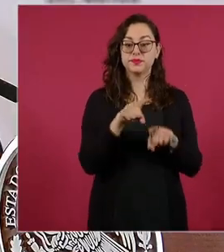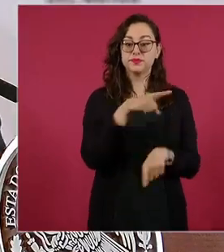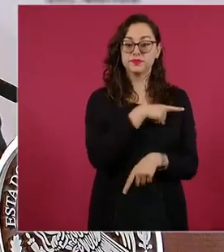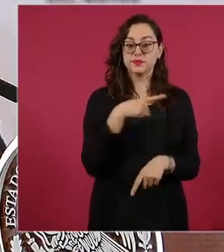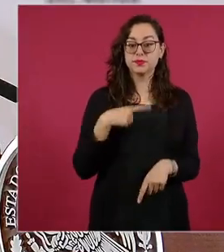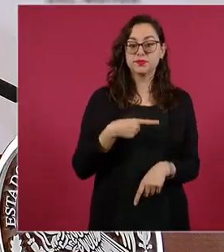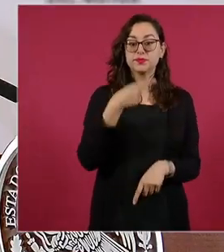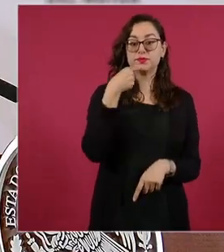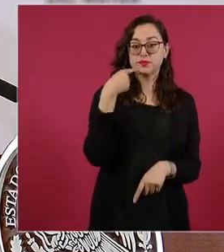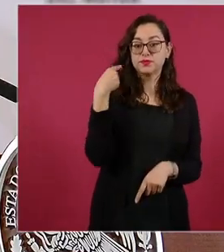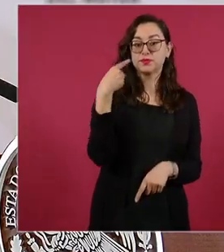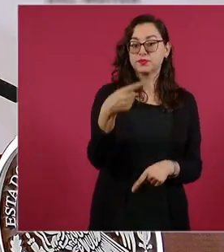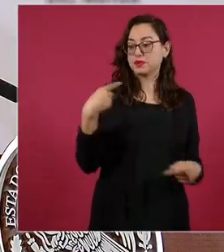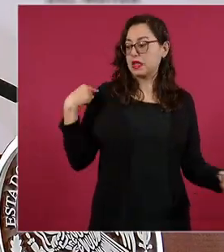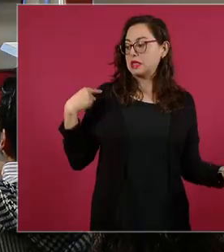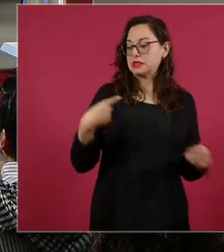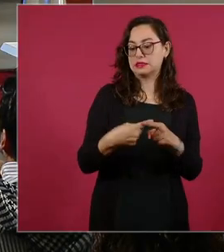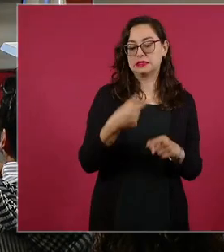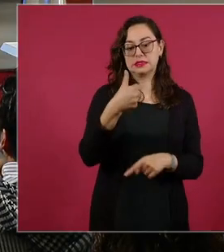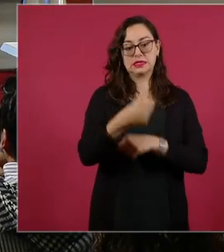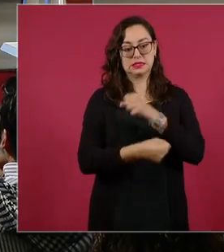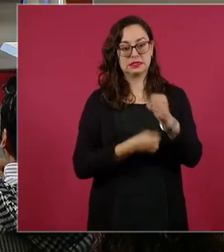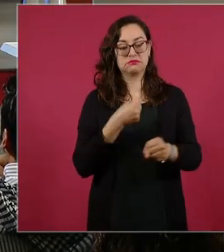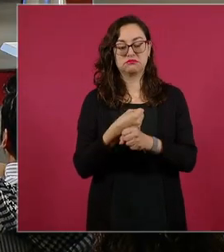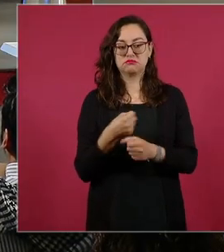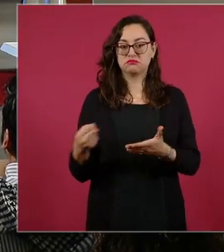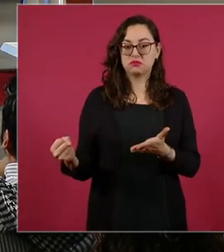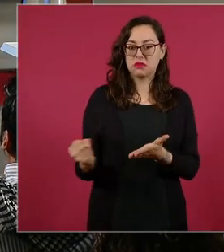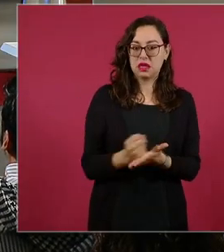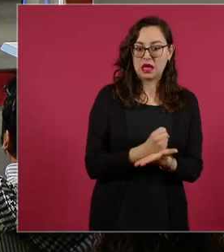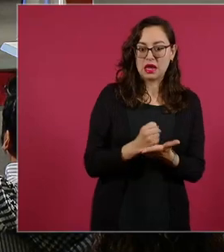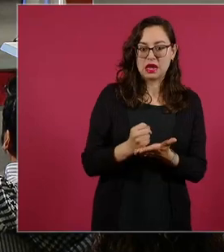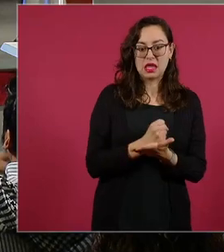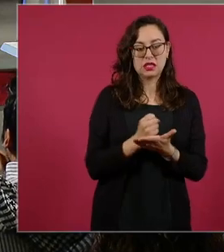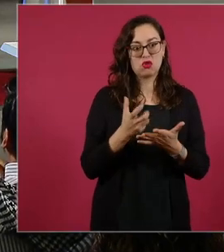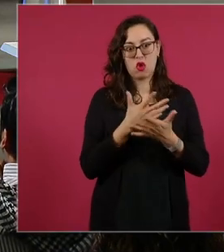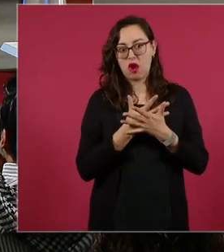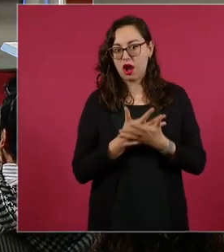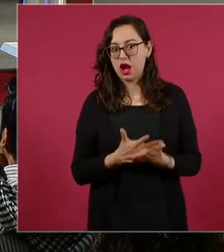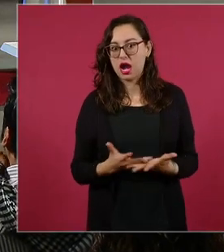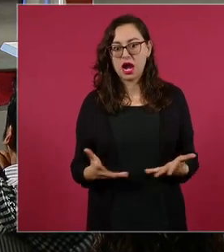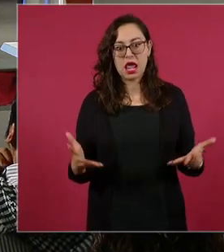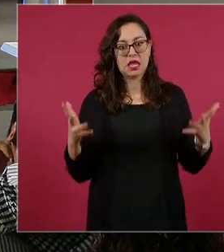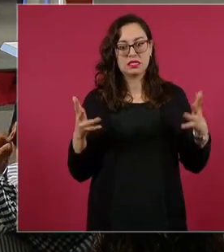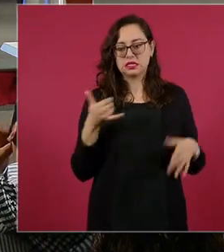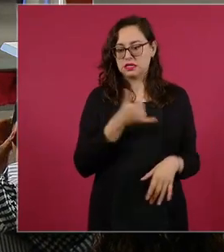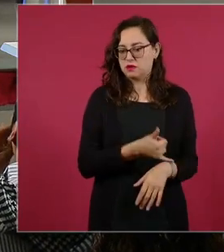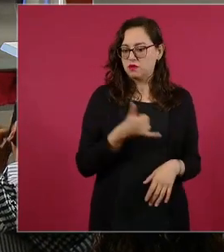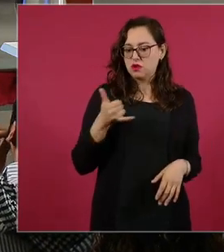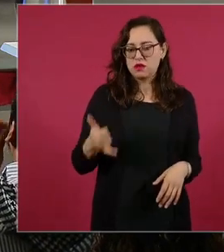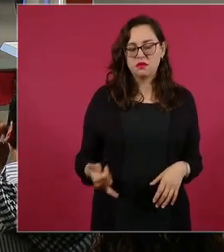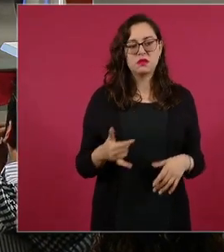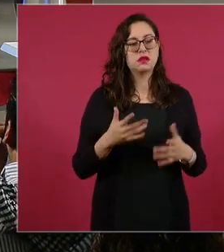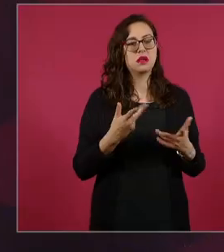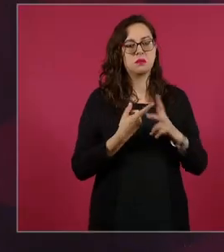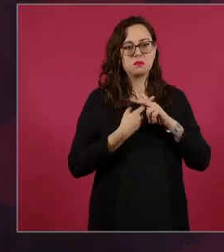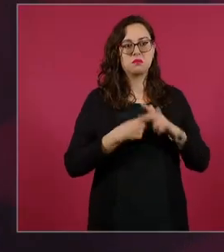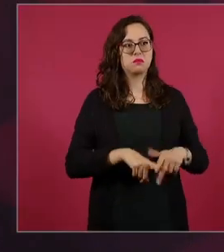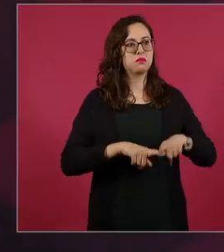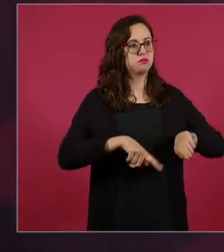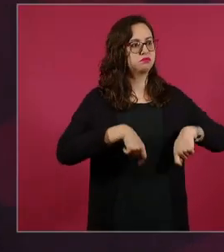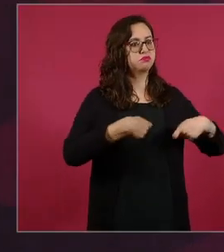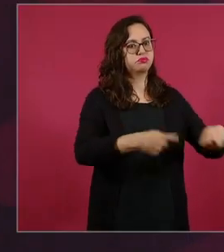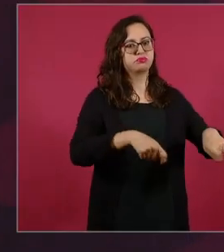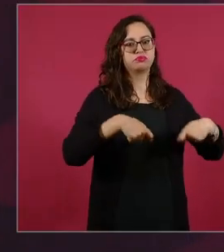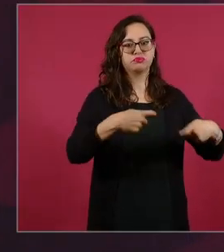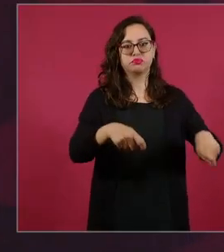administración se ha hecho el programa de crédito más ambicioso que ha tenido registro el Infonavit. Se han dispersado, como ya lo decía la